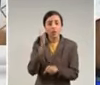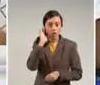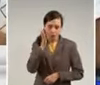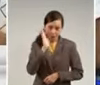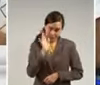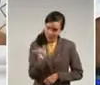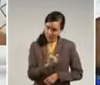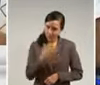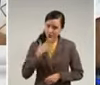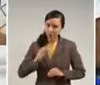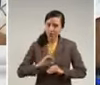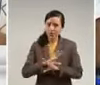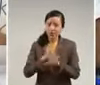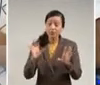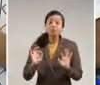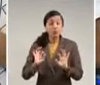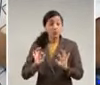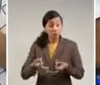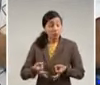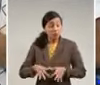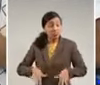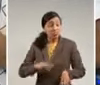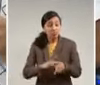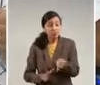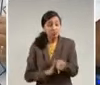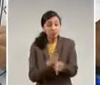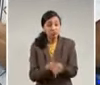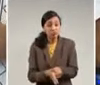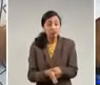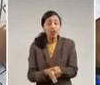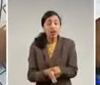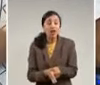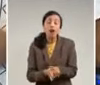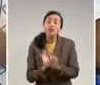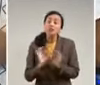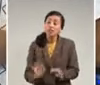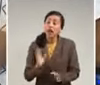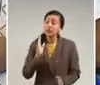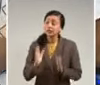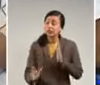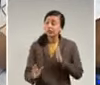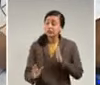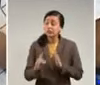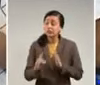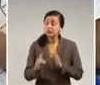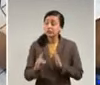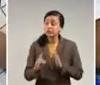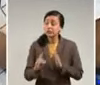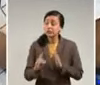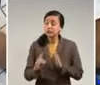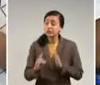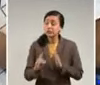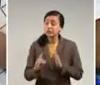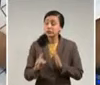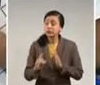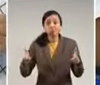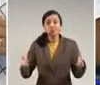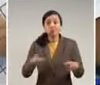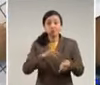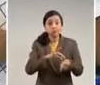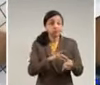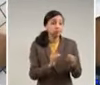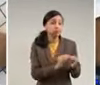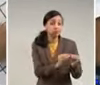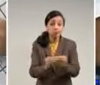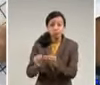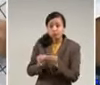duros meses de enfrentamiento a la pandemia de la COVID-19, un periodo marcado por un crecimiento de manera exponencial de contagios,